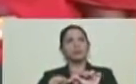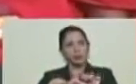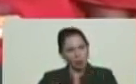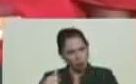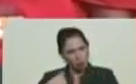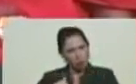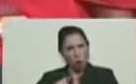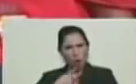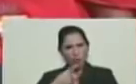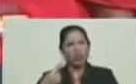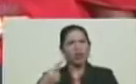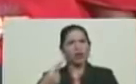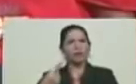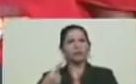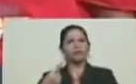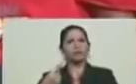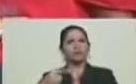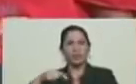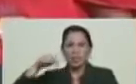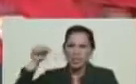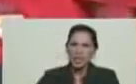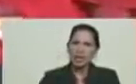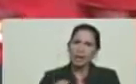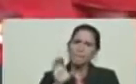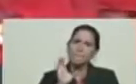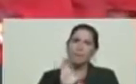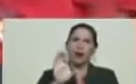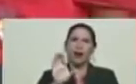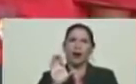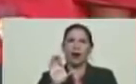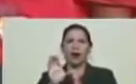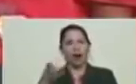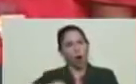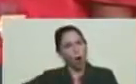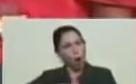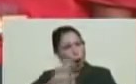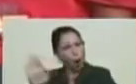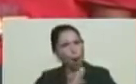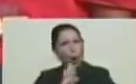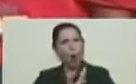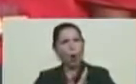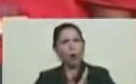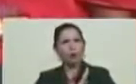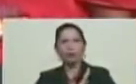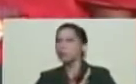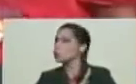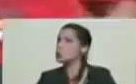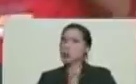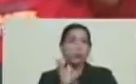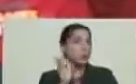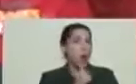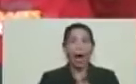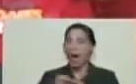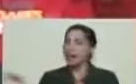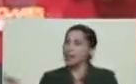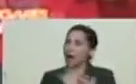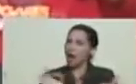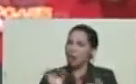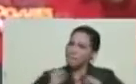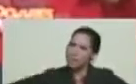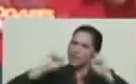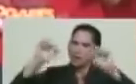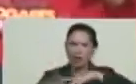mil veces, esta patria es de nosotros o no es de nadie. ¡Que viva la